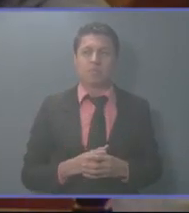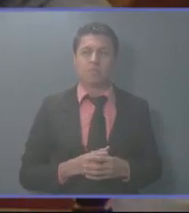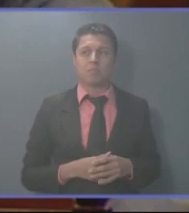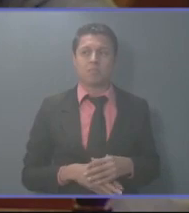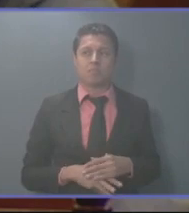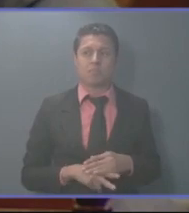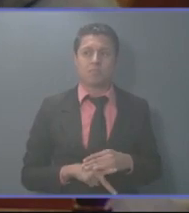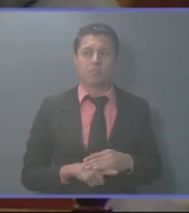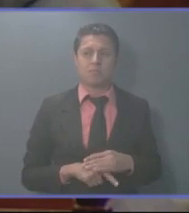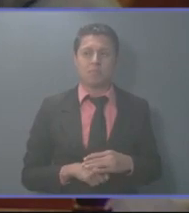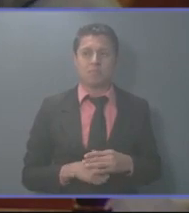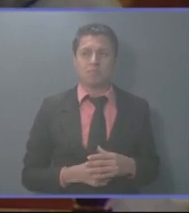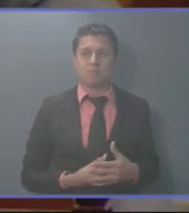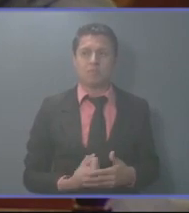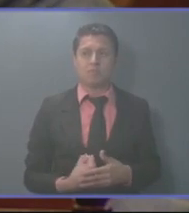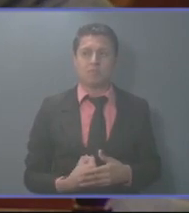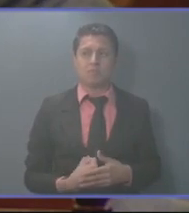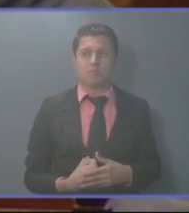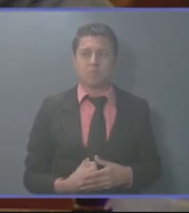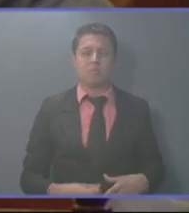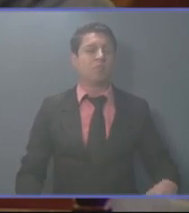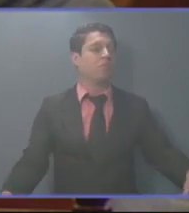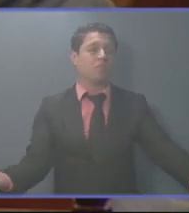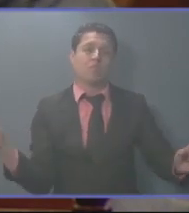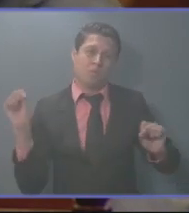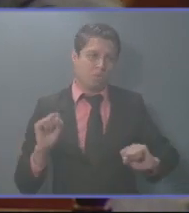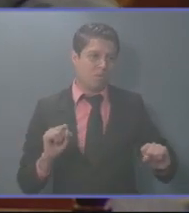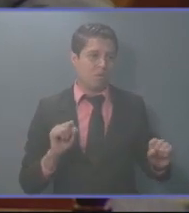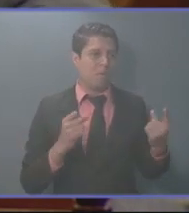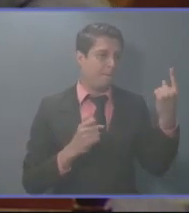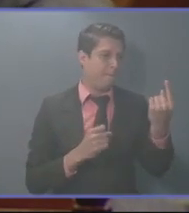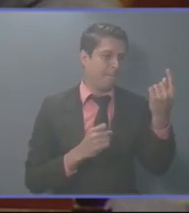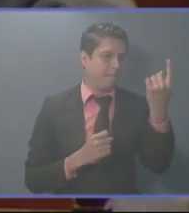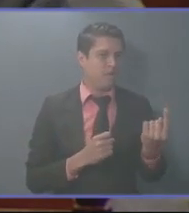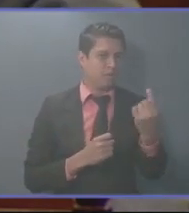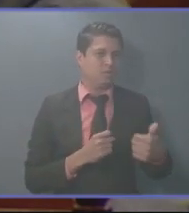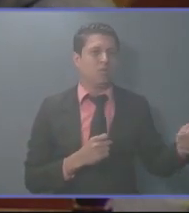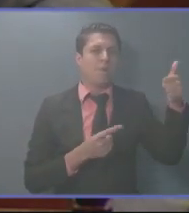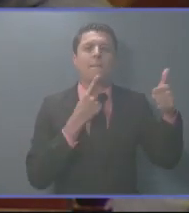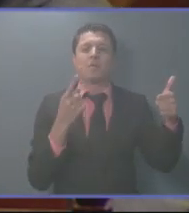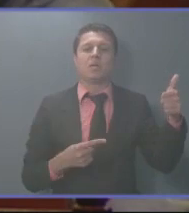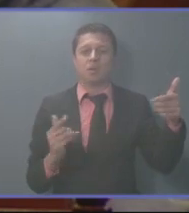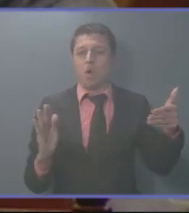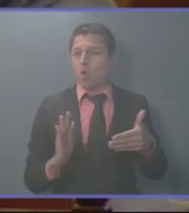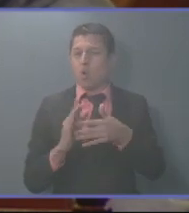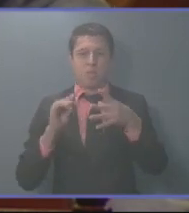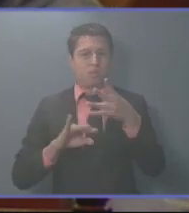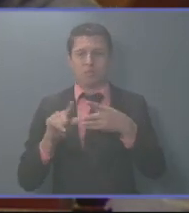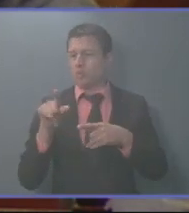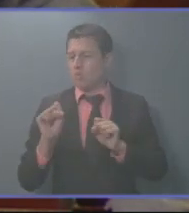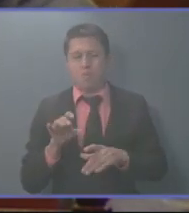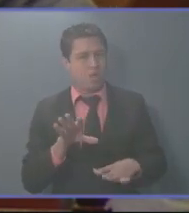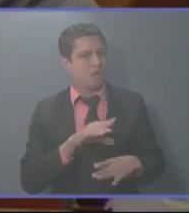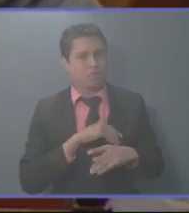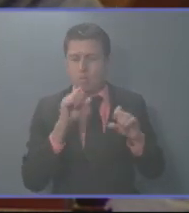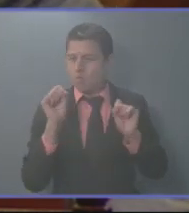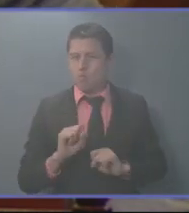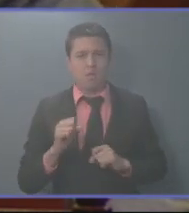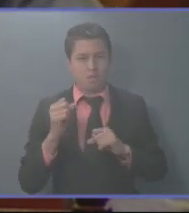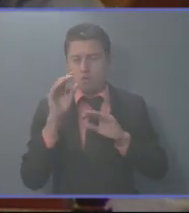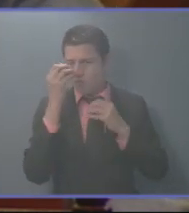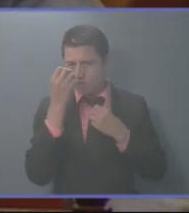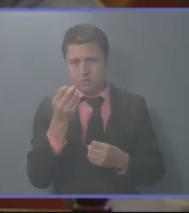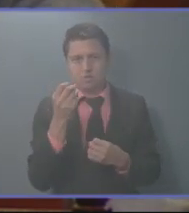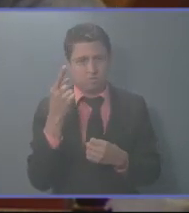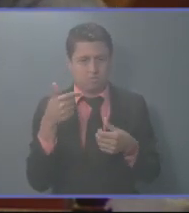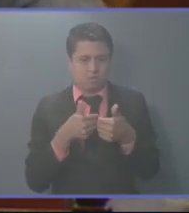mucho menos obedecer órdenes de un funcionario que hace a un lado sus responsabilidades de